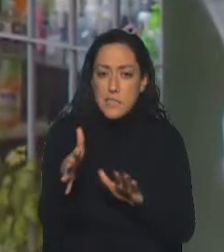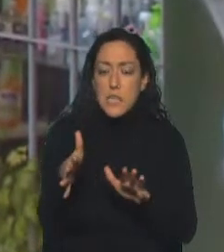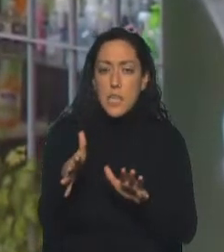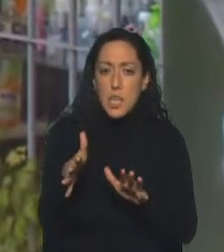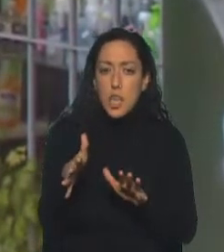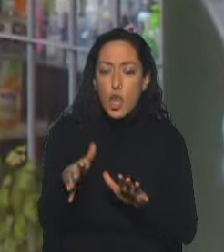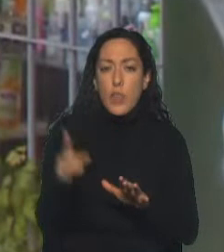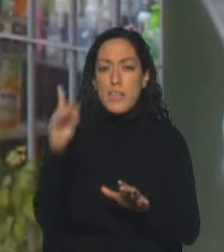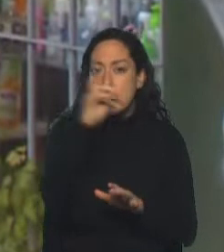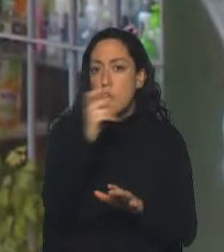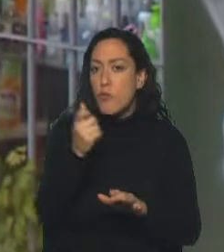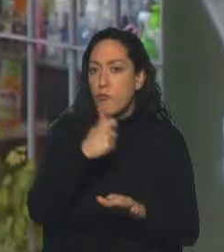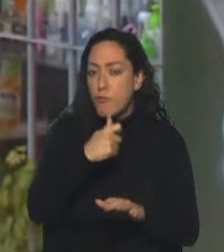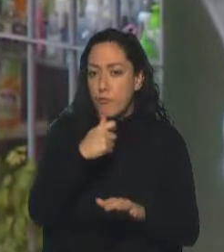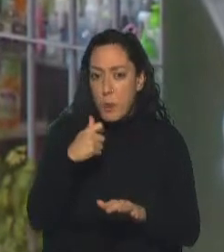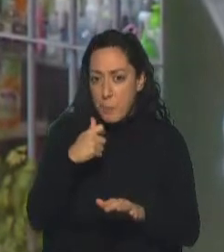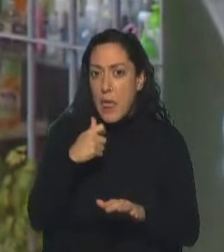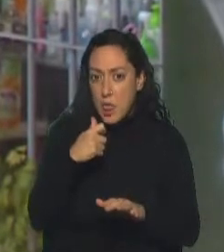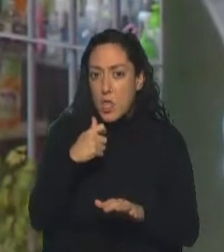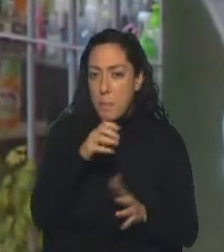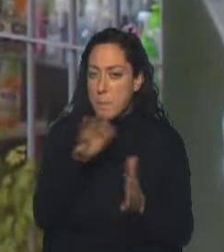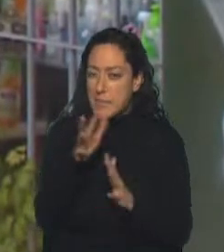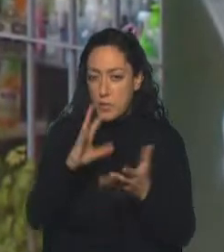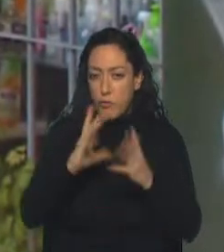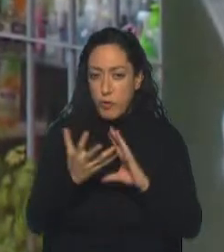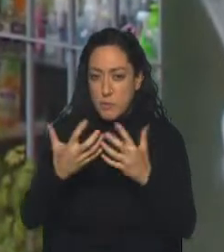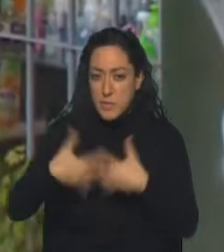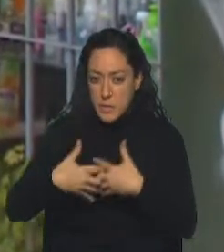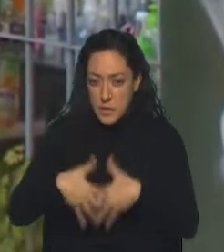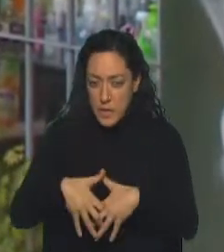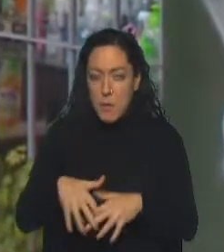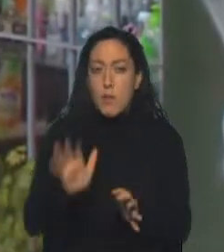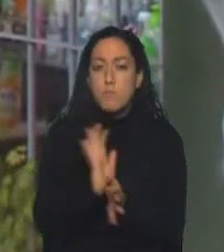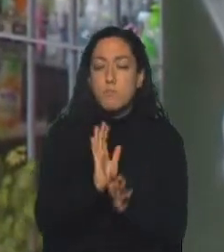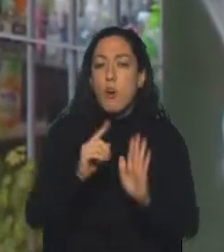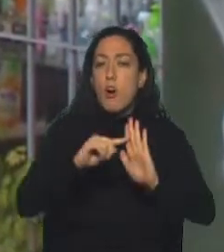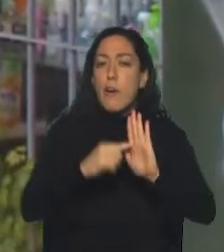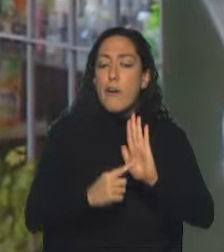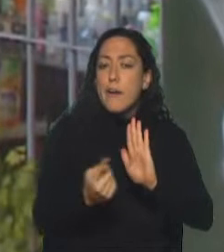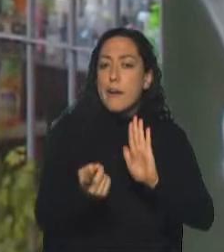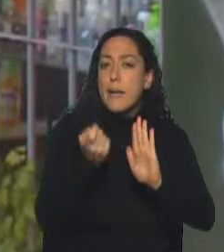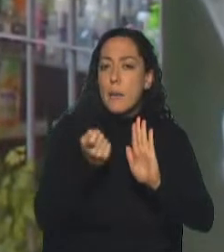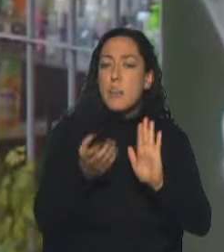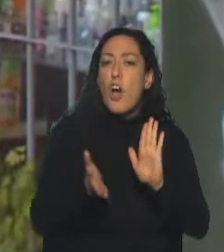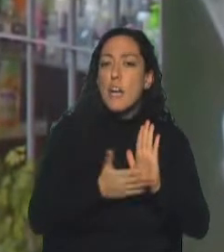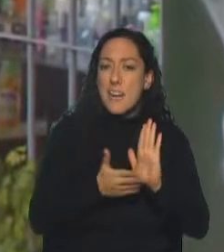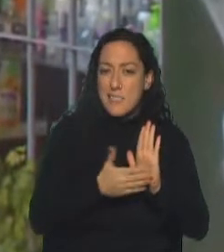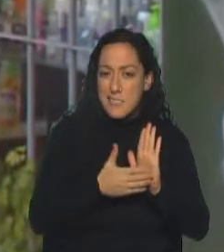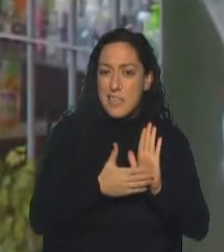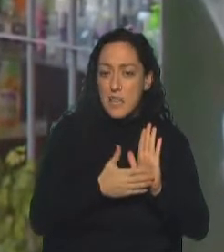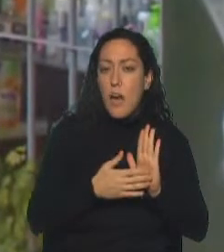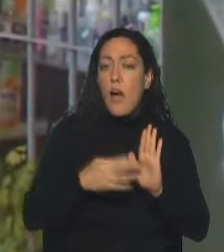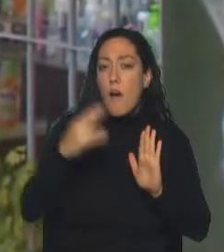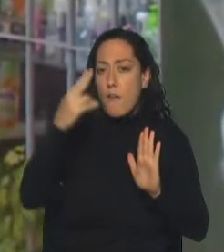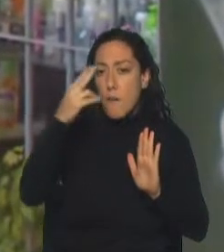los psicofármacos es decir van a se va a requerir una receta que va a quedar archivada en la